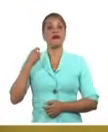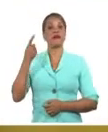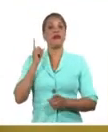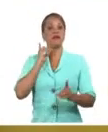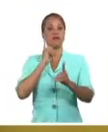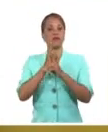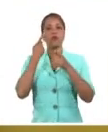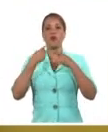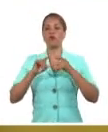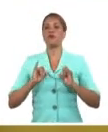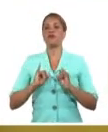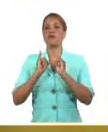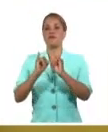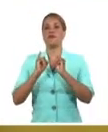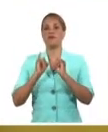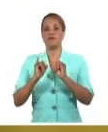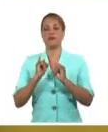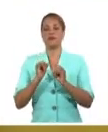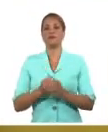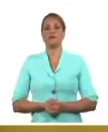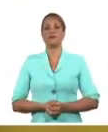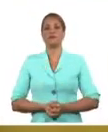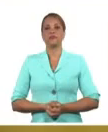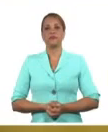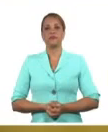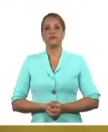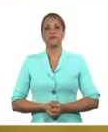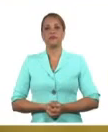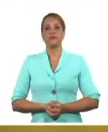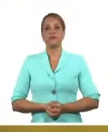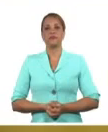con otras informaciones del panorama cultural aquí al mediodía. Muy buenas tardes.